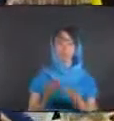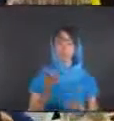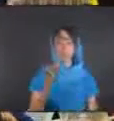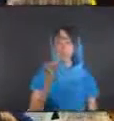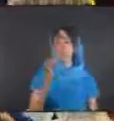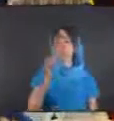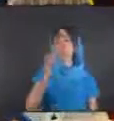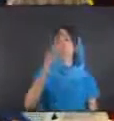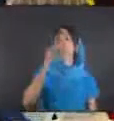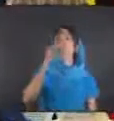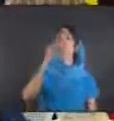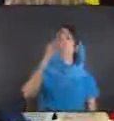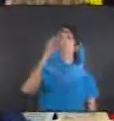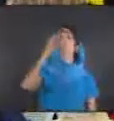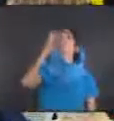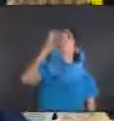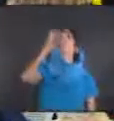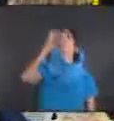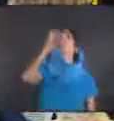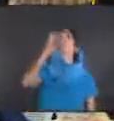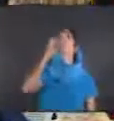estableció la copa del nuevo